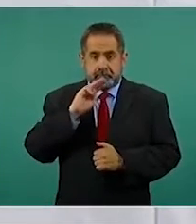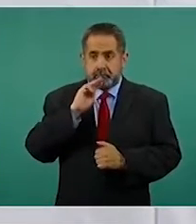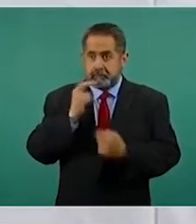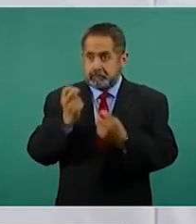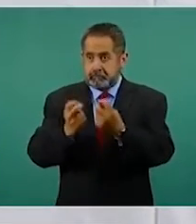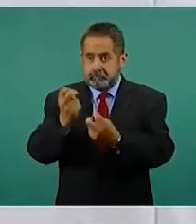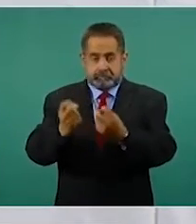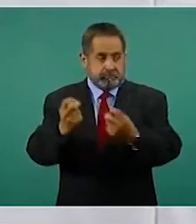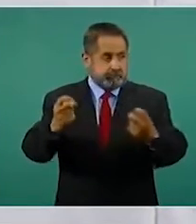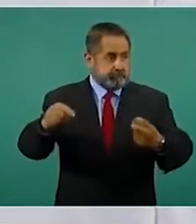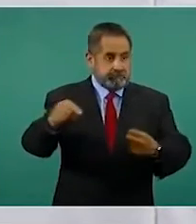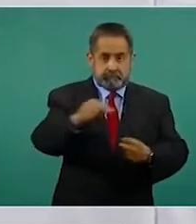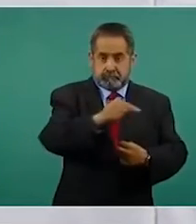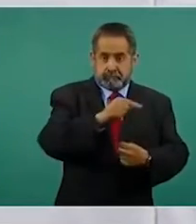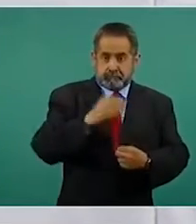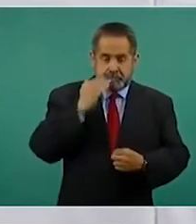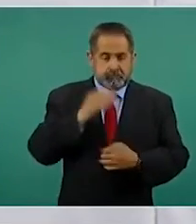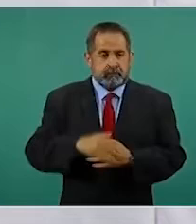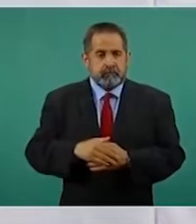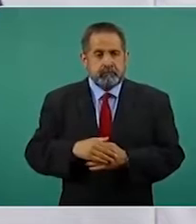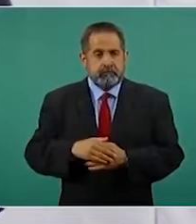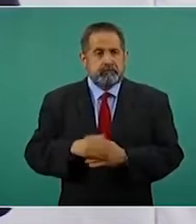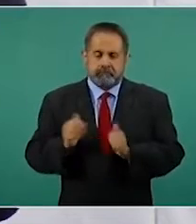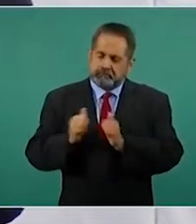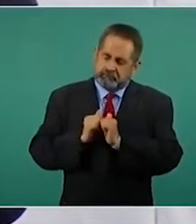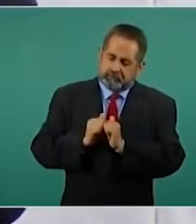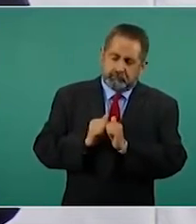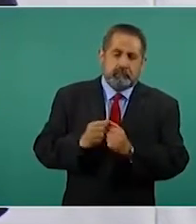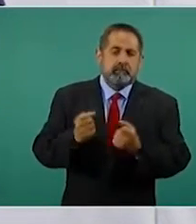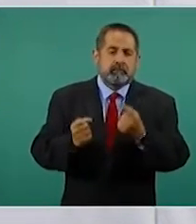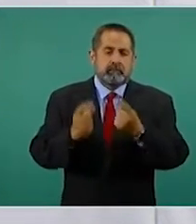y a las que se han ido y están